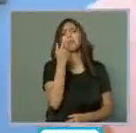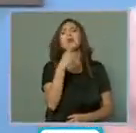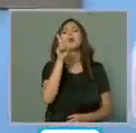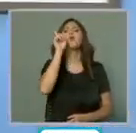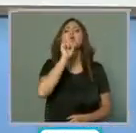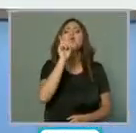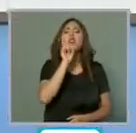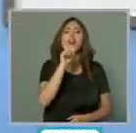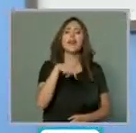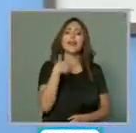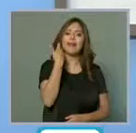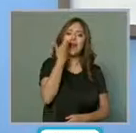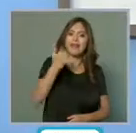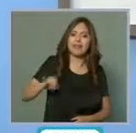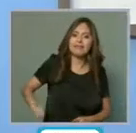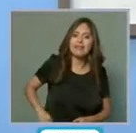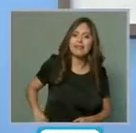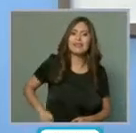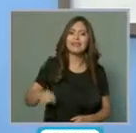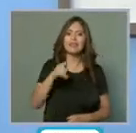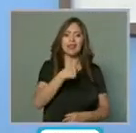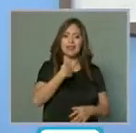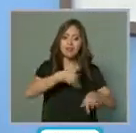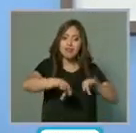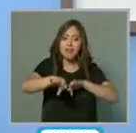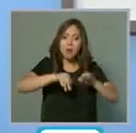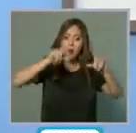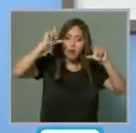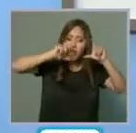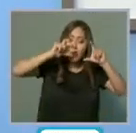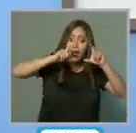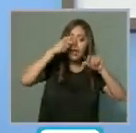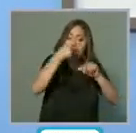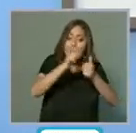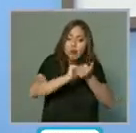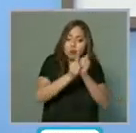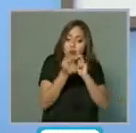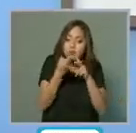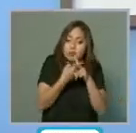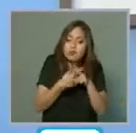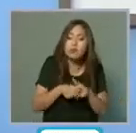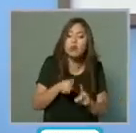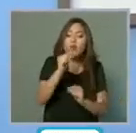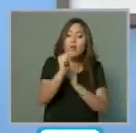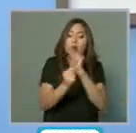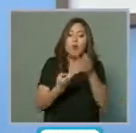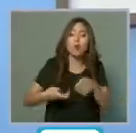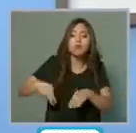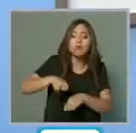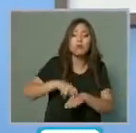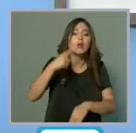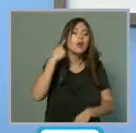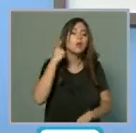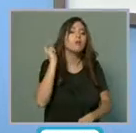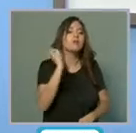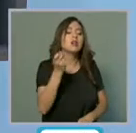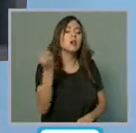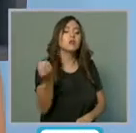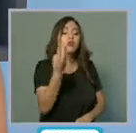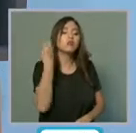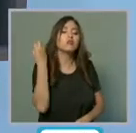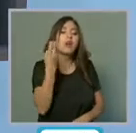la fotografía o que le llamen la atención este tema, este es un punto ideal como para ir, escuchar, dialogar, resolver dudas,